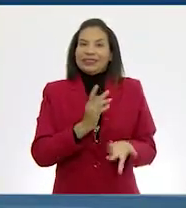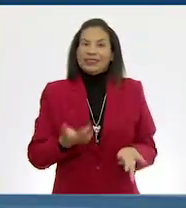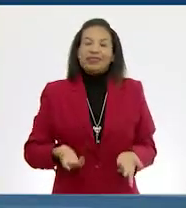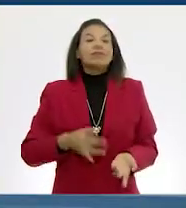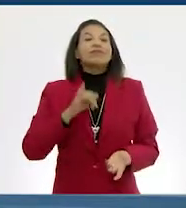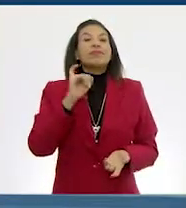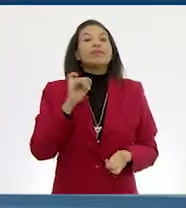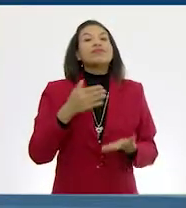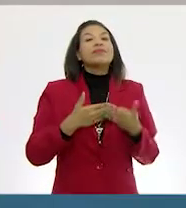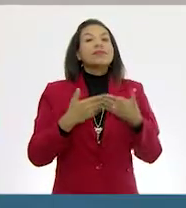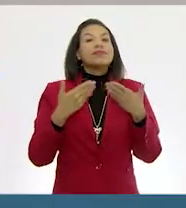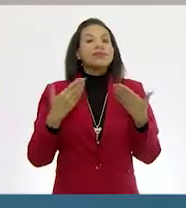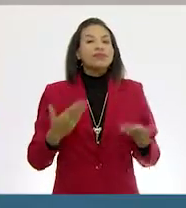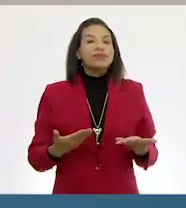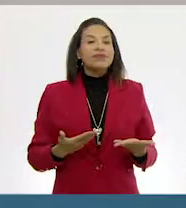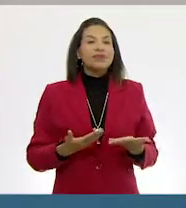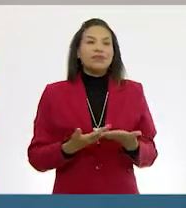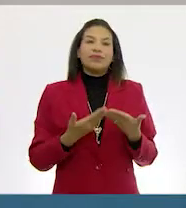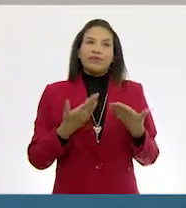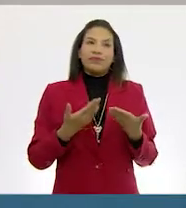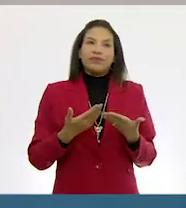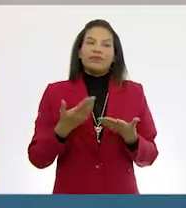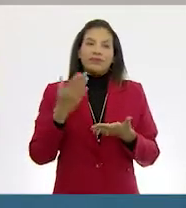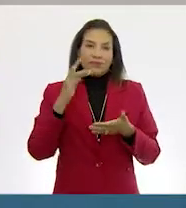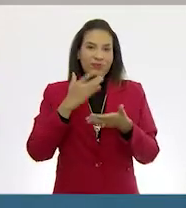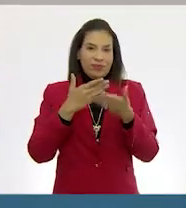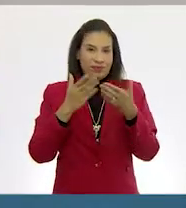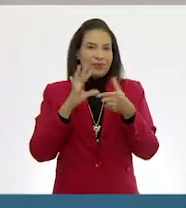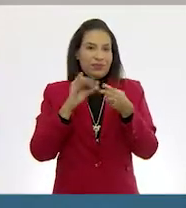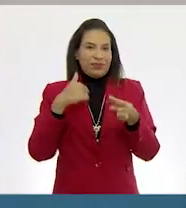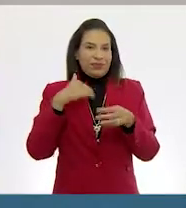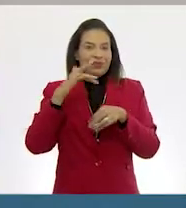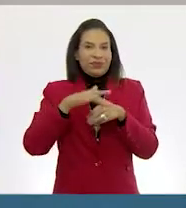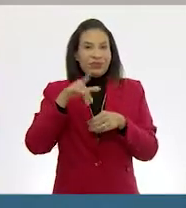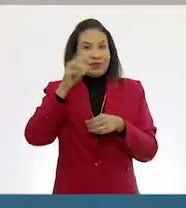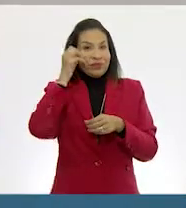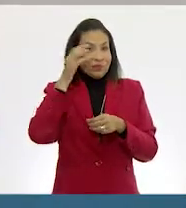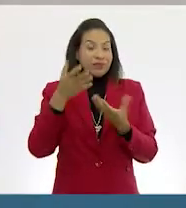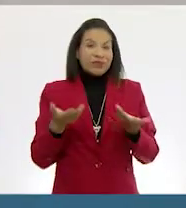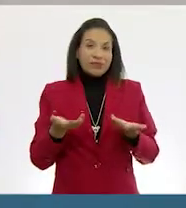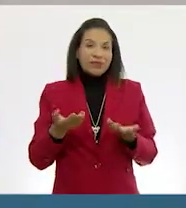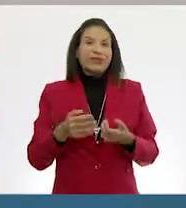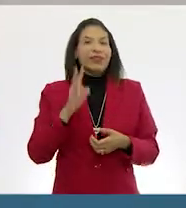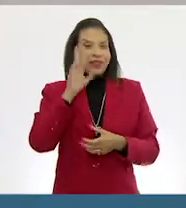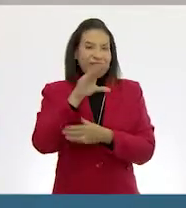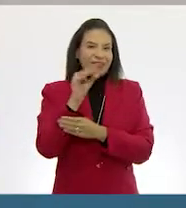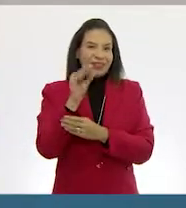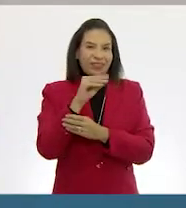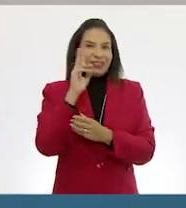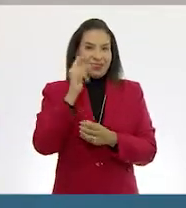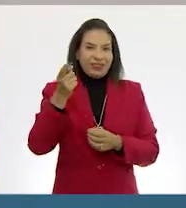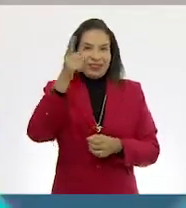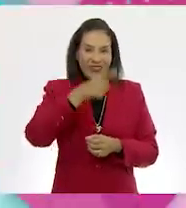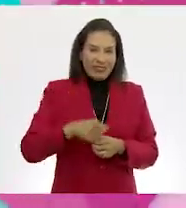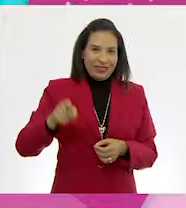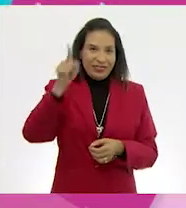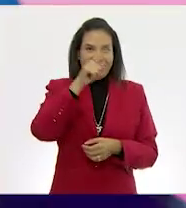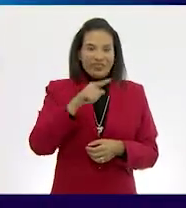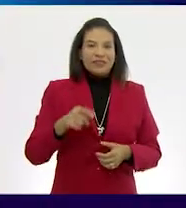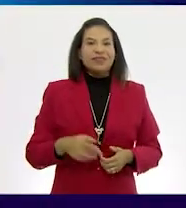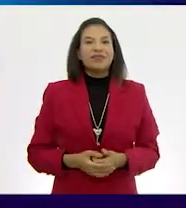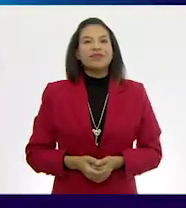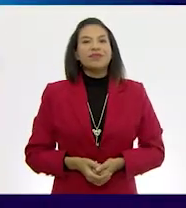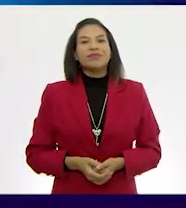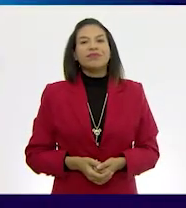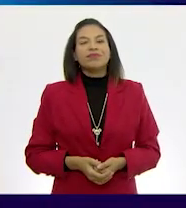ahora mira no muy bien sin venta que se te había olvidado todo vamos a girar la ruleta